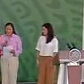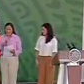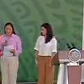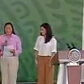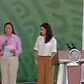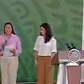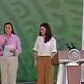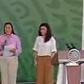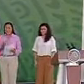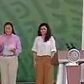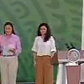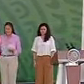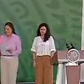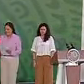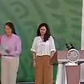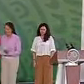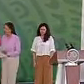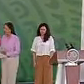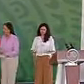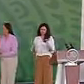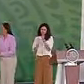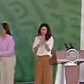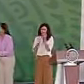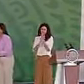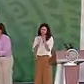Mireya Rodríguez Chávez.